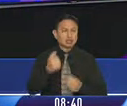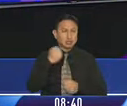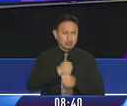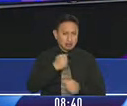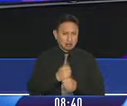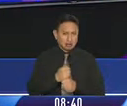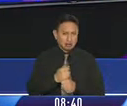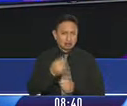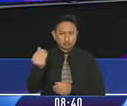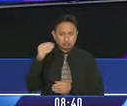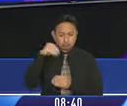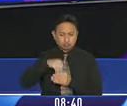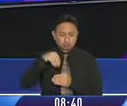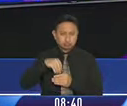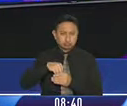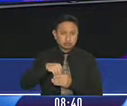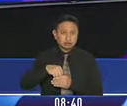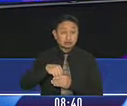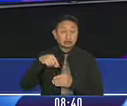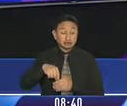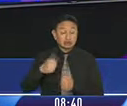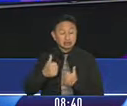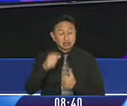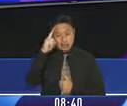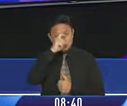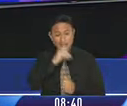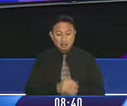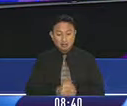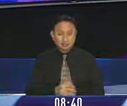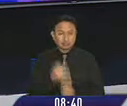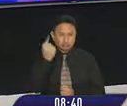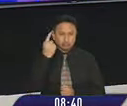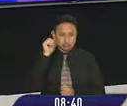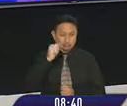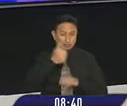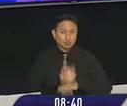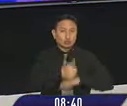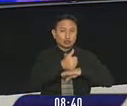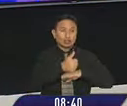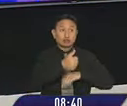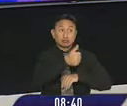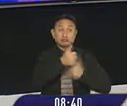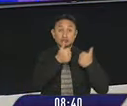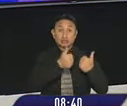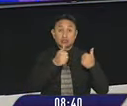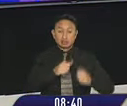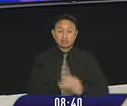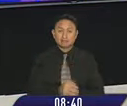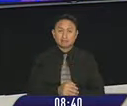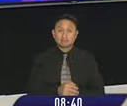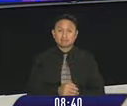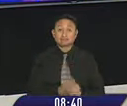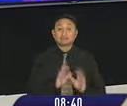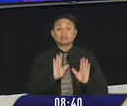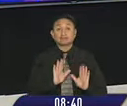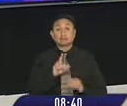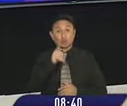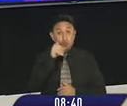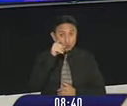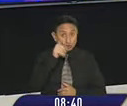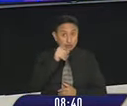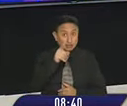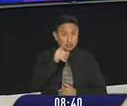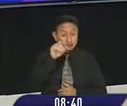y más aún vendiendo es un sacrificio. Pero ordenemos, y la autoridad en eso tiene buena intención. Ya también depende de ustedes,